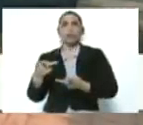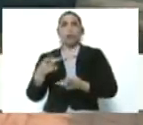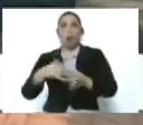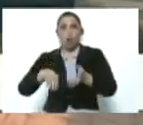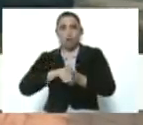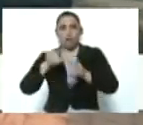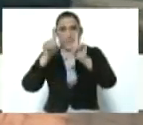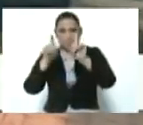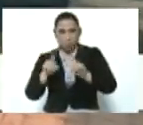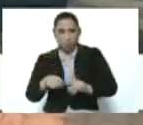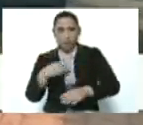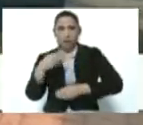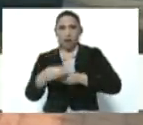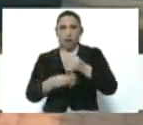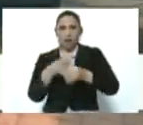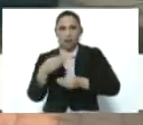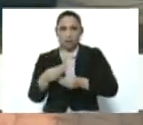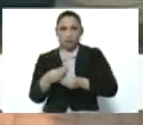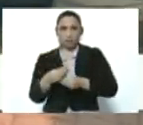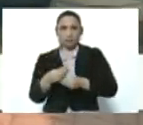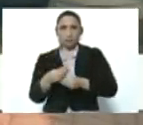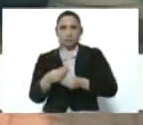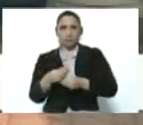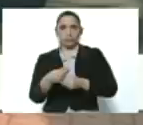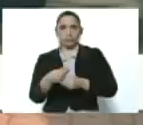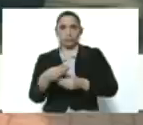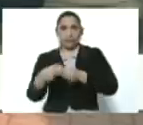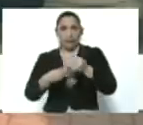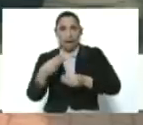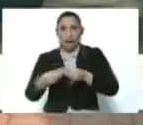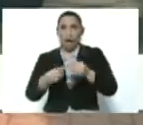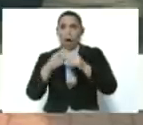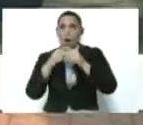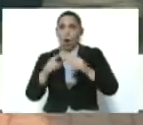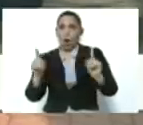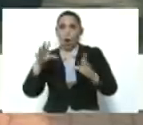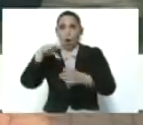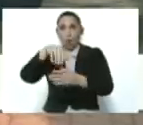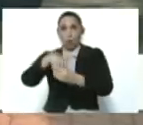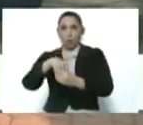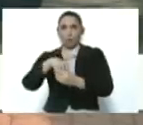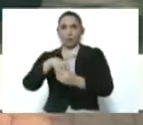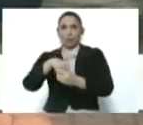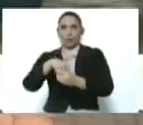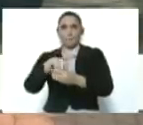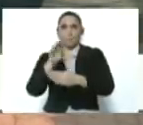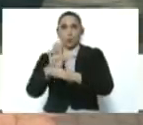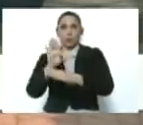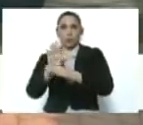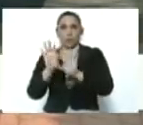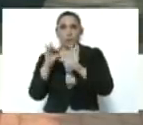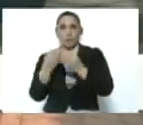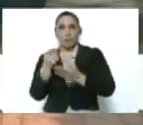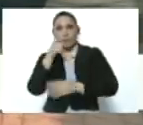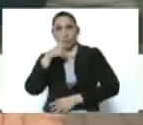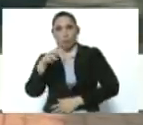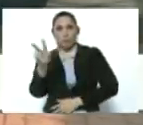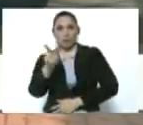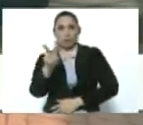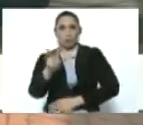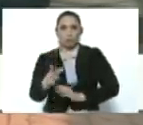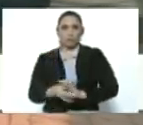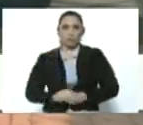prueba y hacen otra cuarentena para proteger a la familia y al pueblo de venezuela